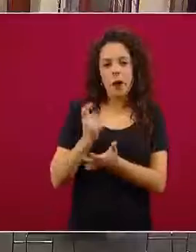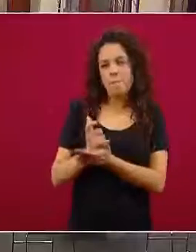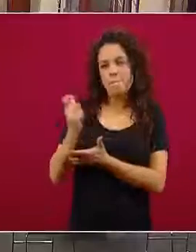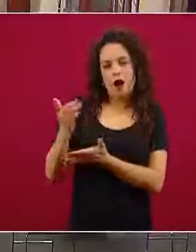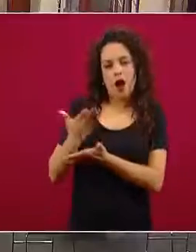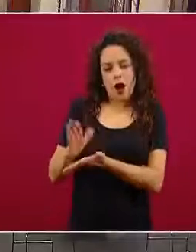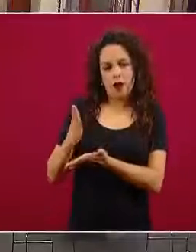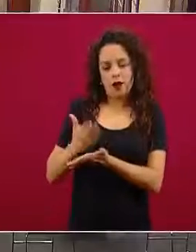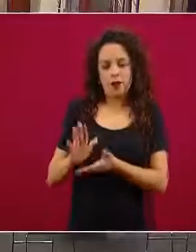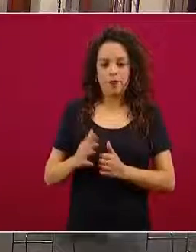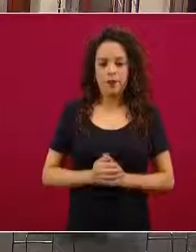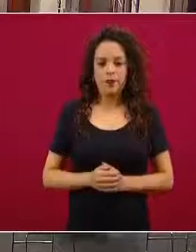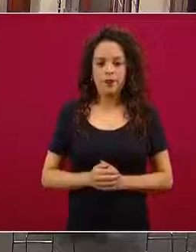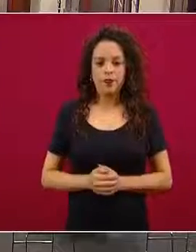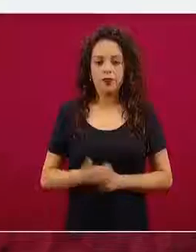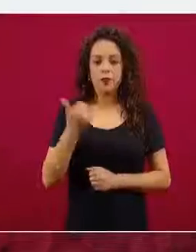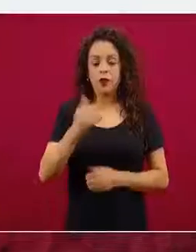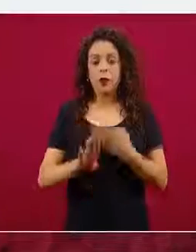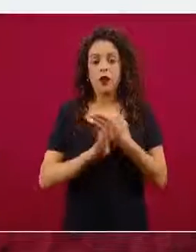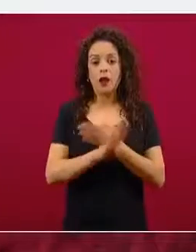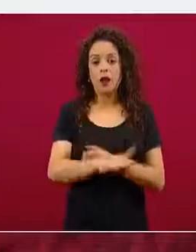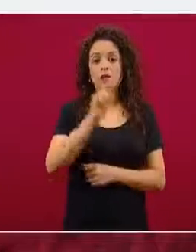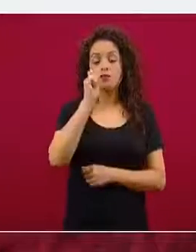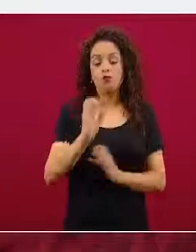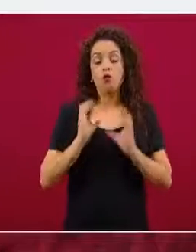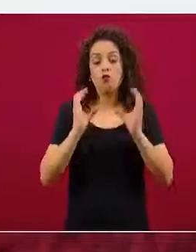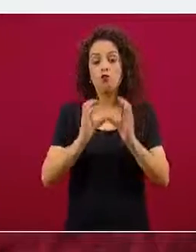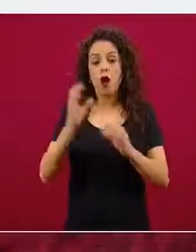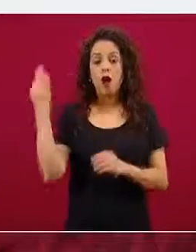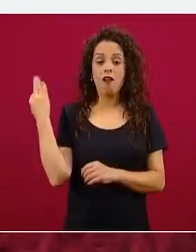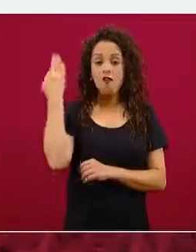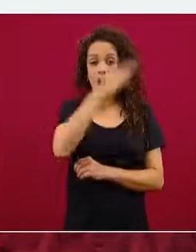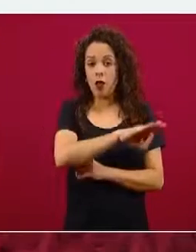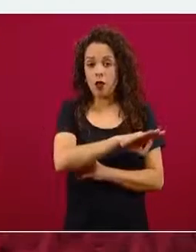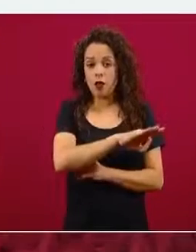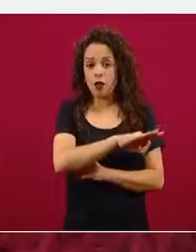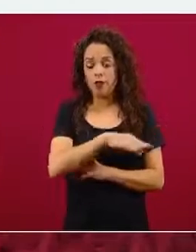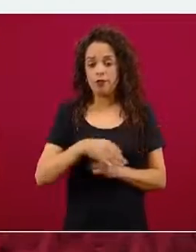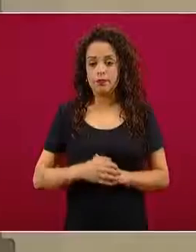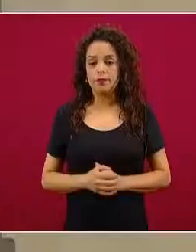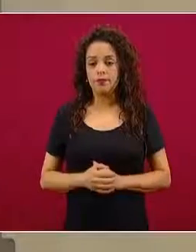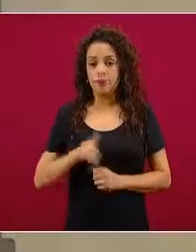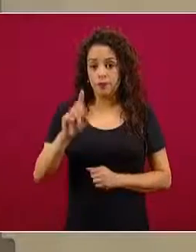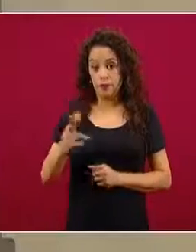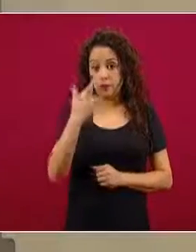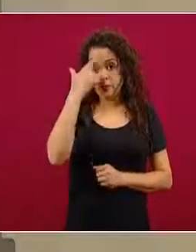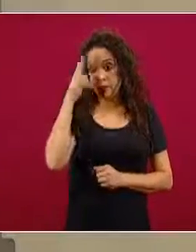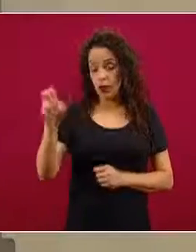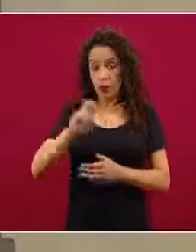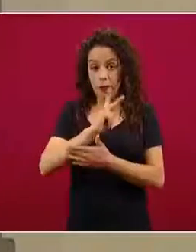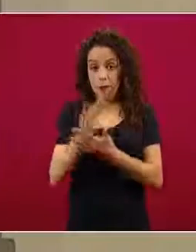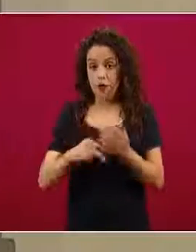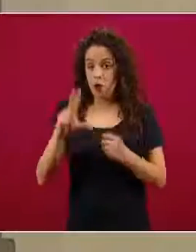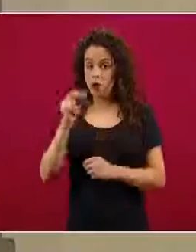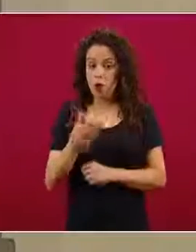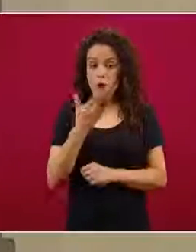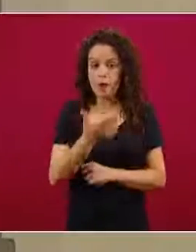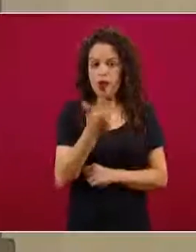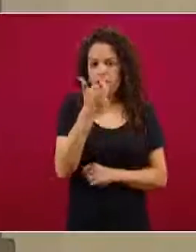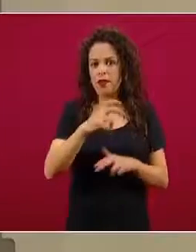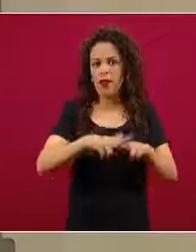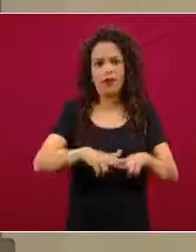y también prevenirlos contra el fraude. Recuerden que el programa no cobra ninguna comisión, no pide adelantos